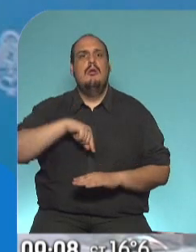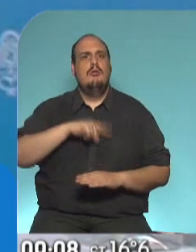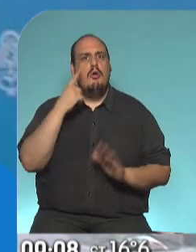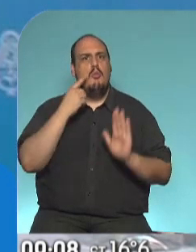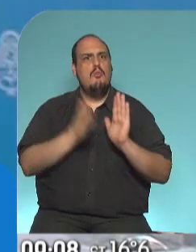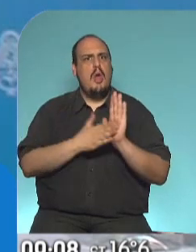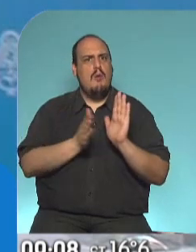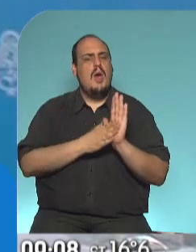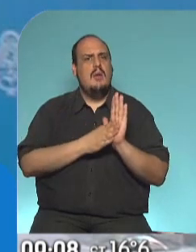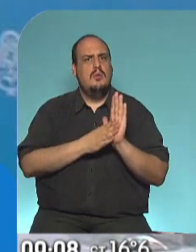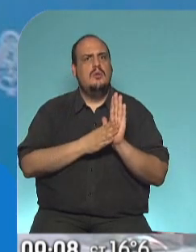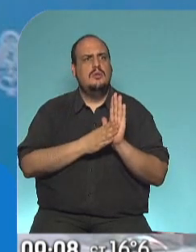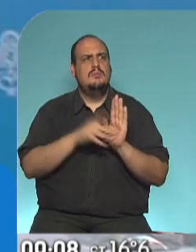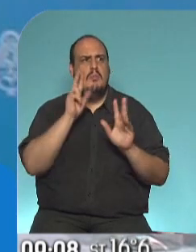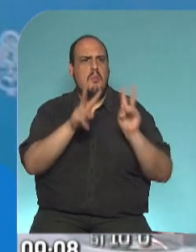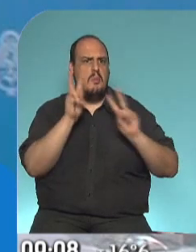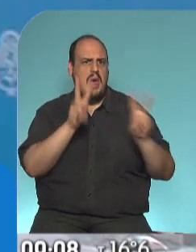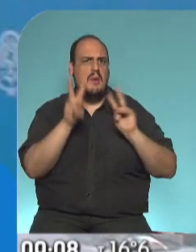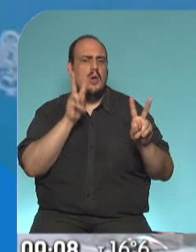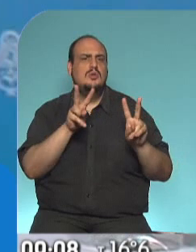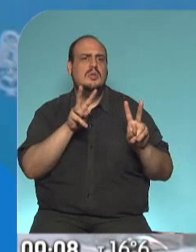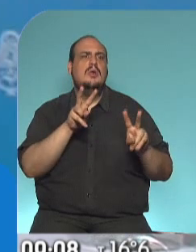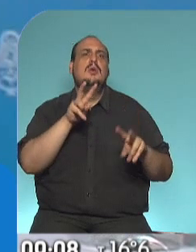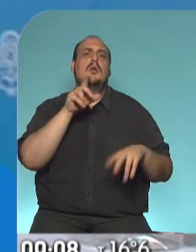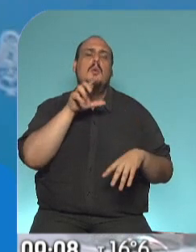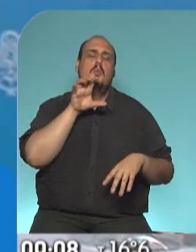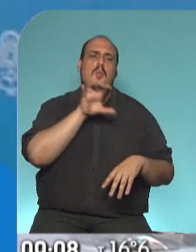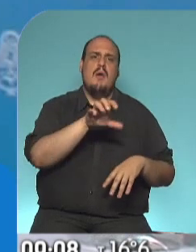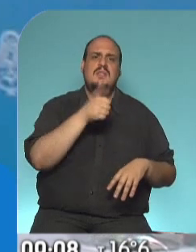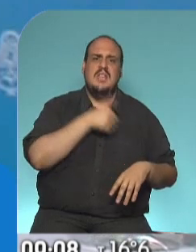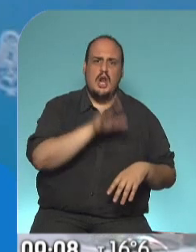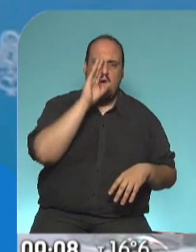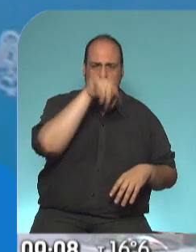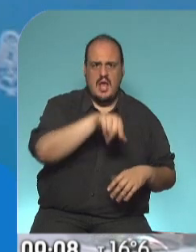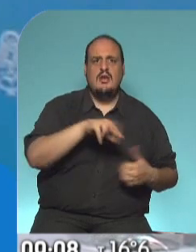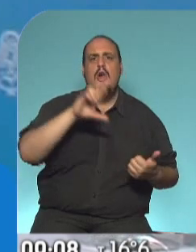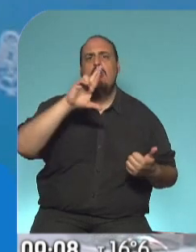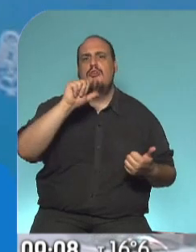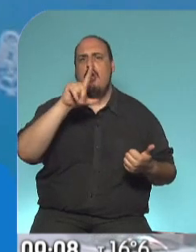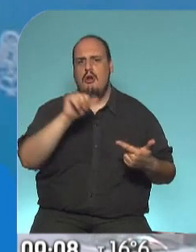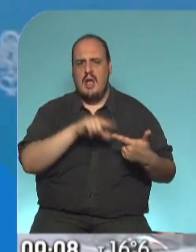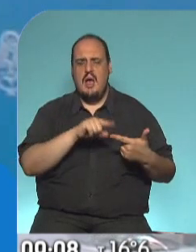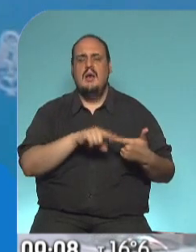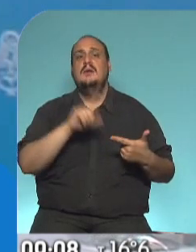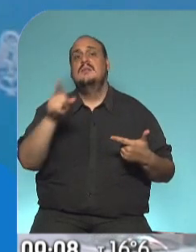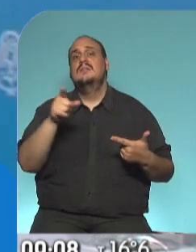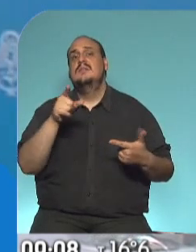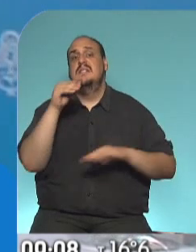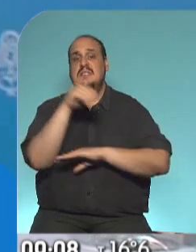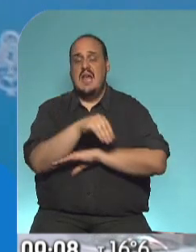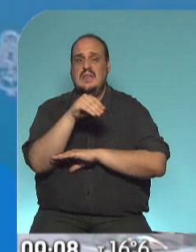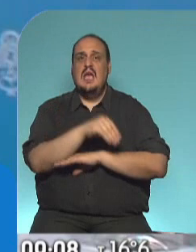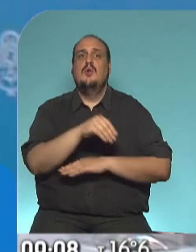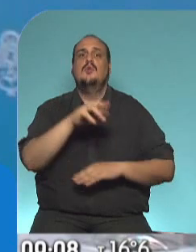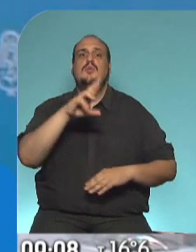tensión en los sistemas de salud de rionegro en general roca en el departamento de roca en la provincia de santa cruz en río